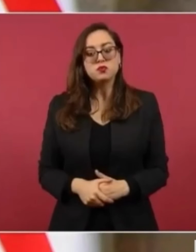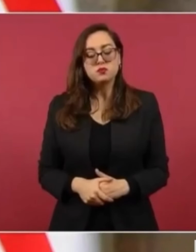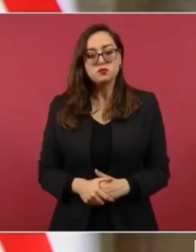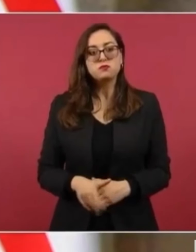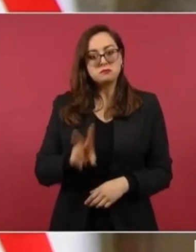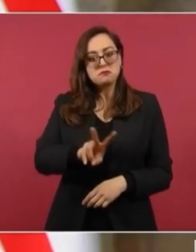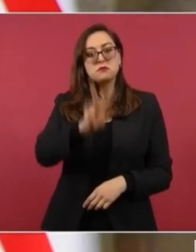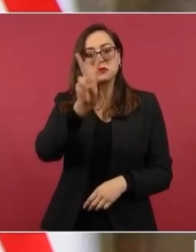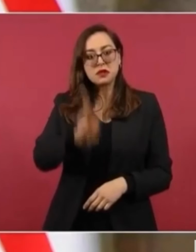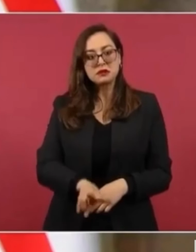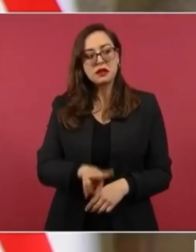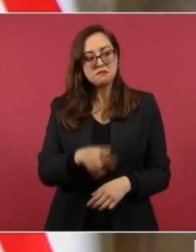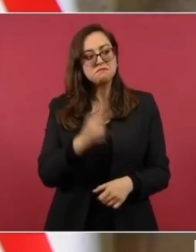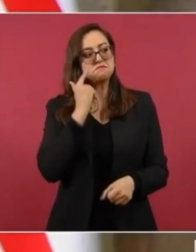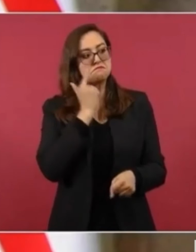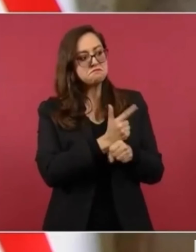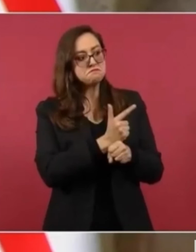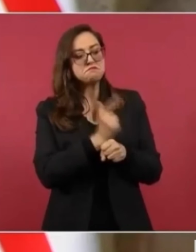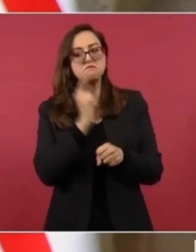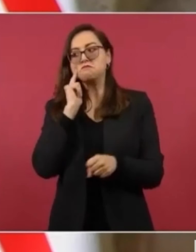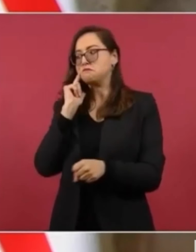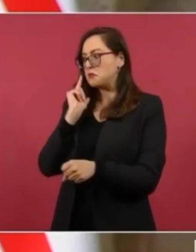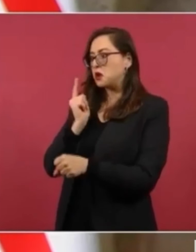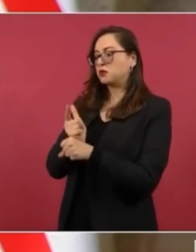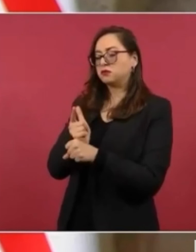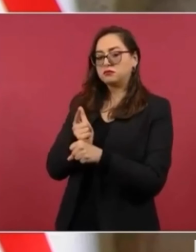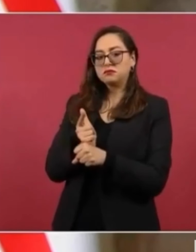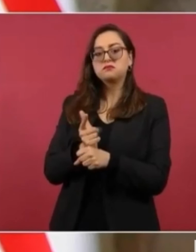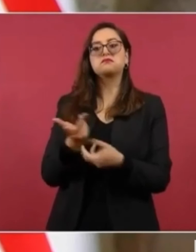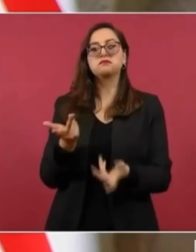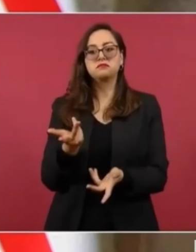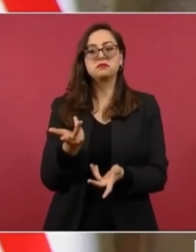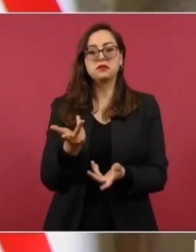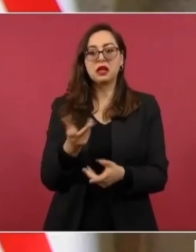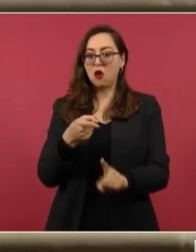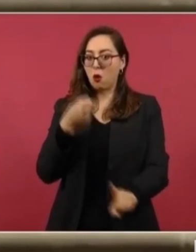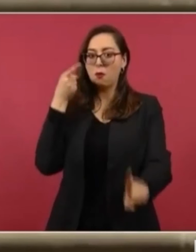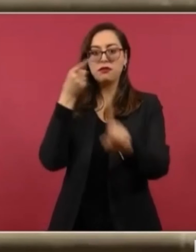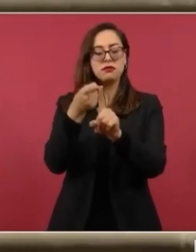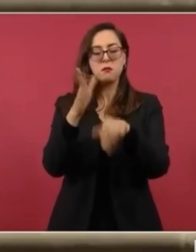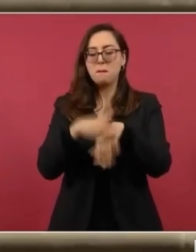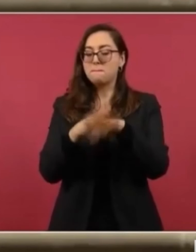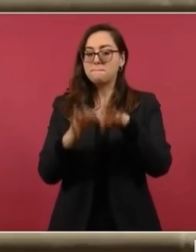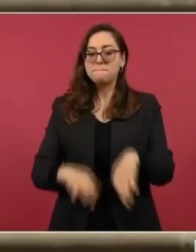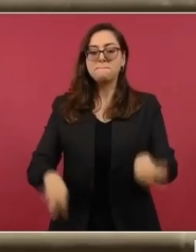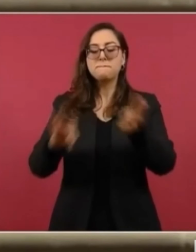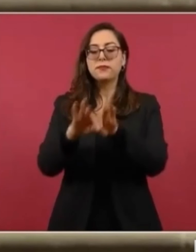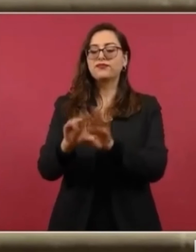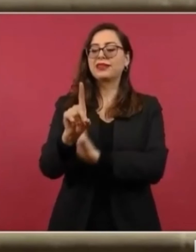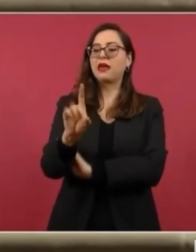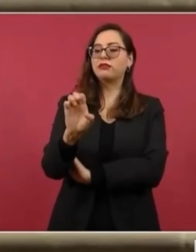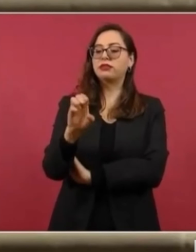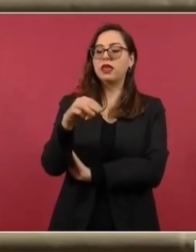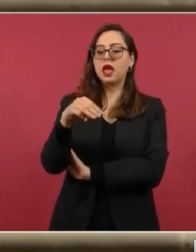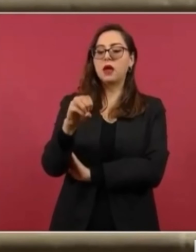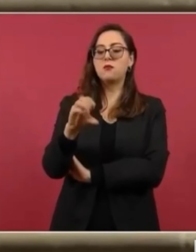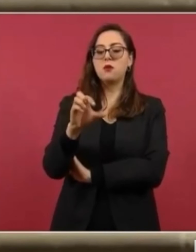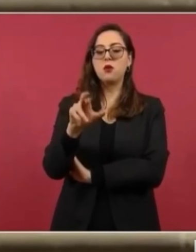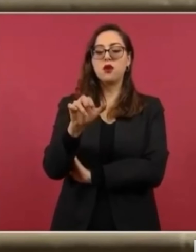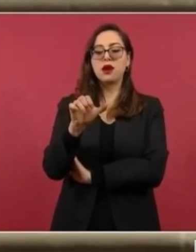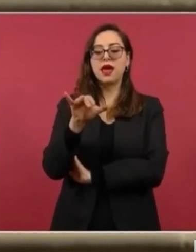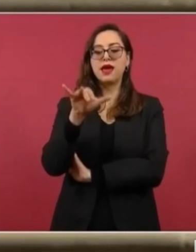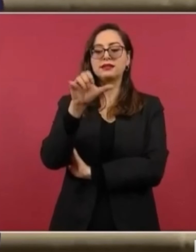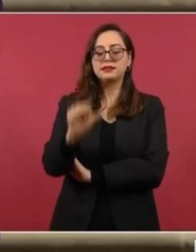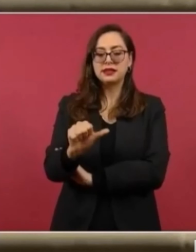favor de la democracia. Nuestro apoyo al